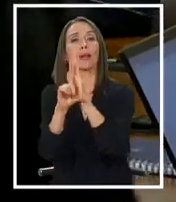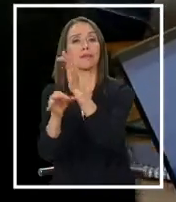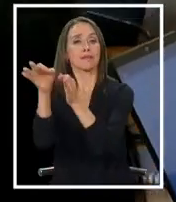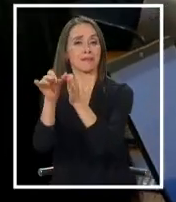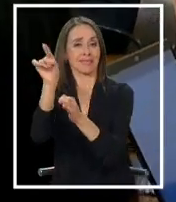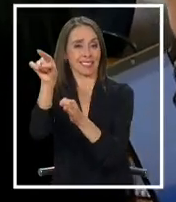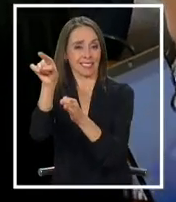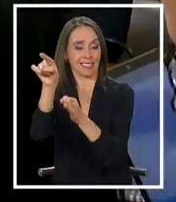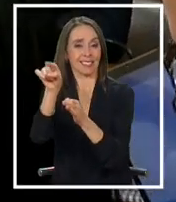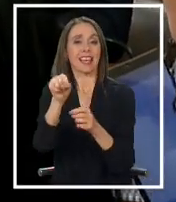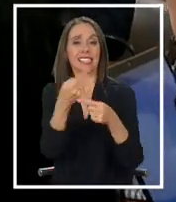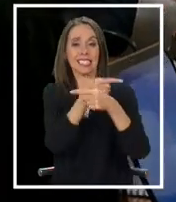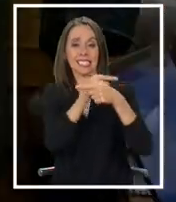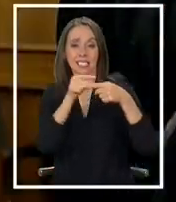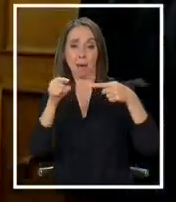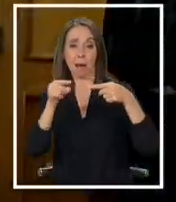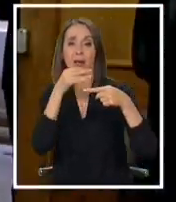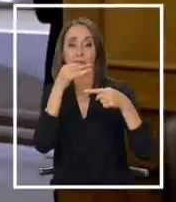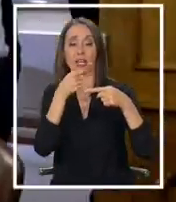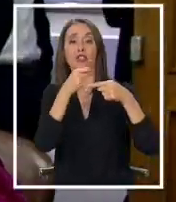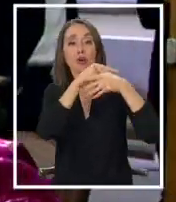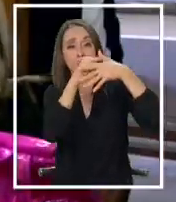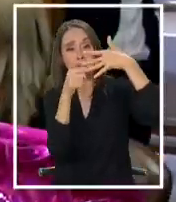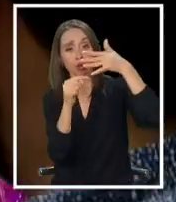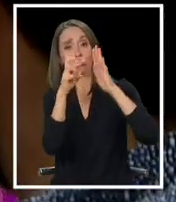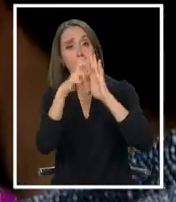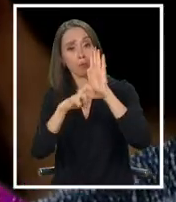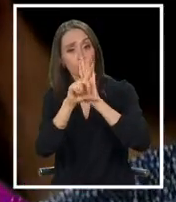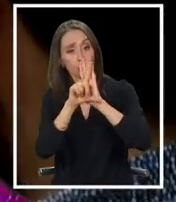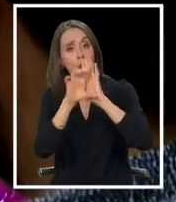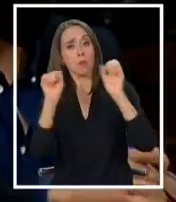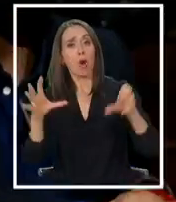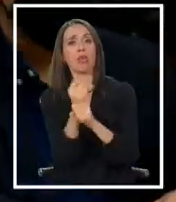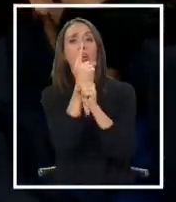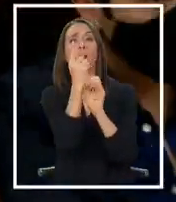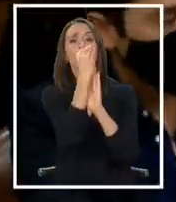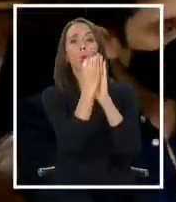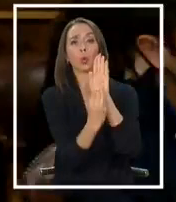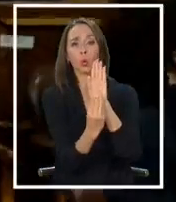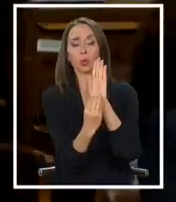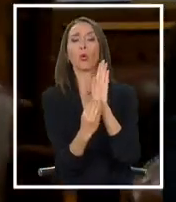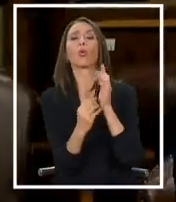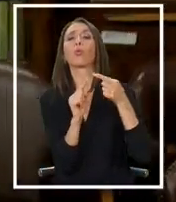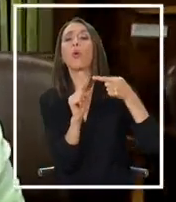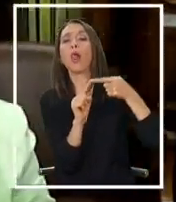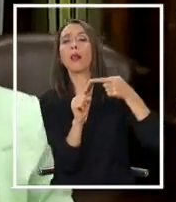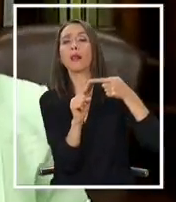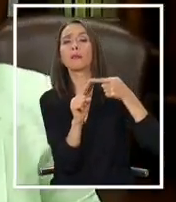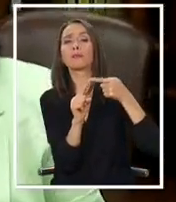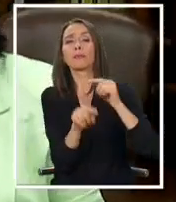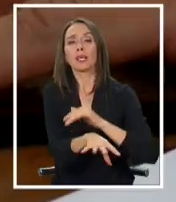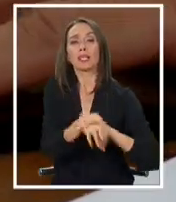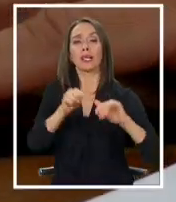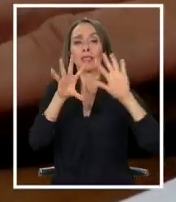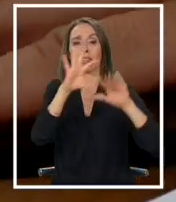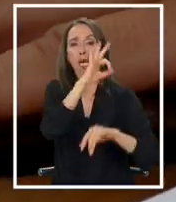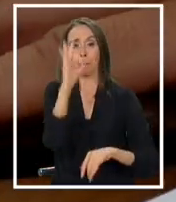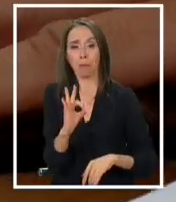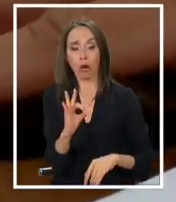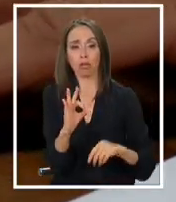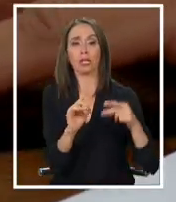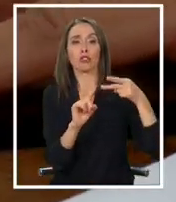esta semana se planteó como tarea fusionar si es necesario algunos proyectos, entre los que se encuentran el retiro del